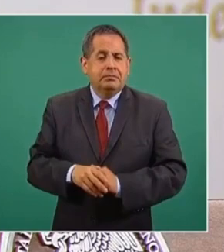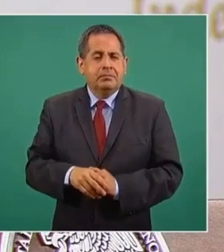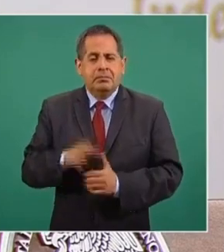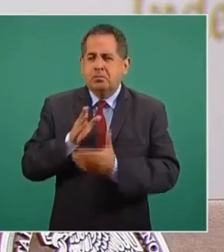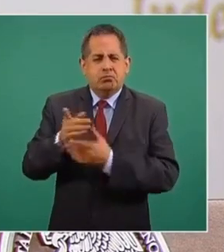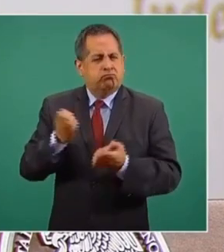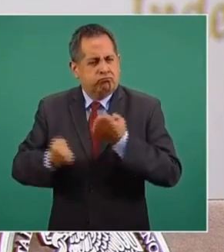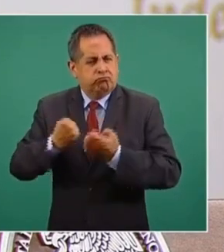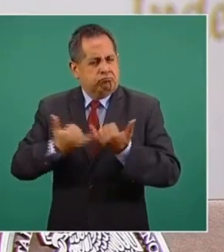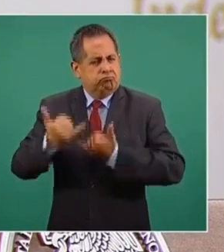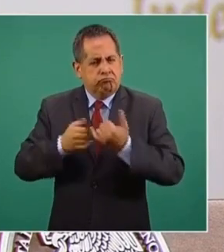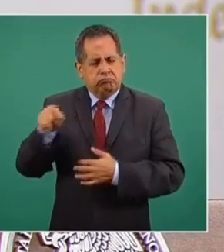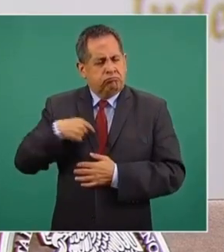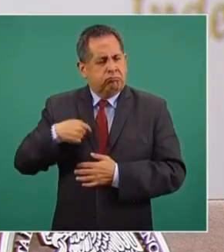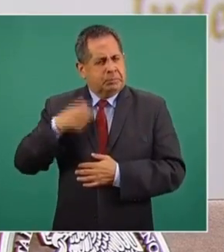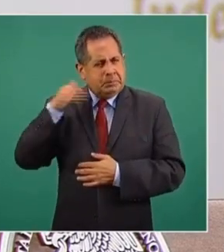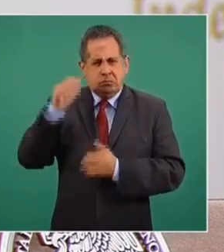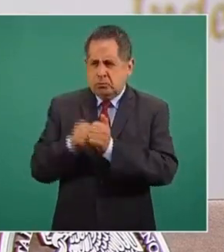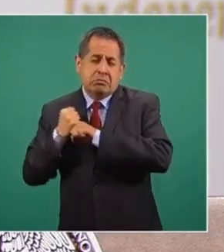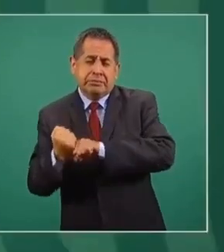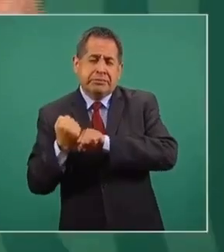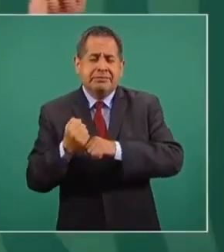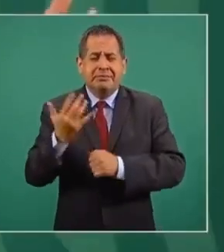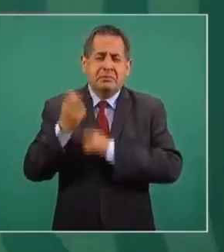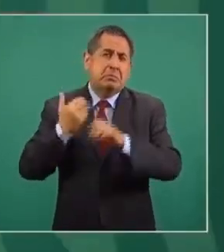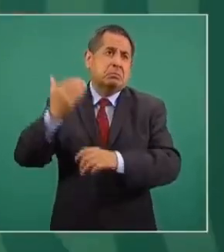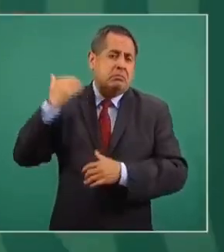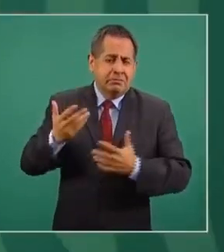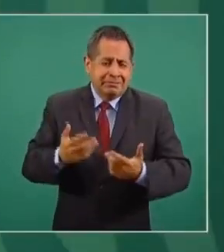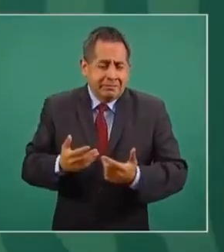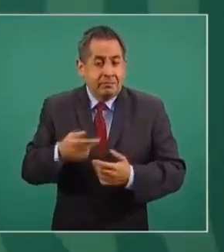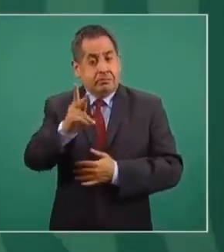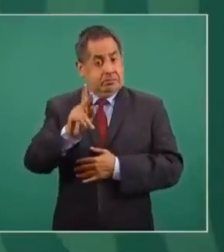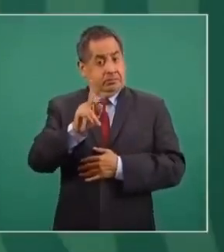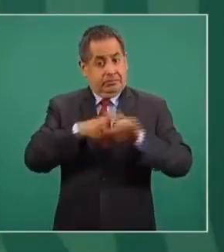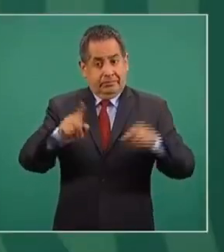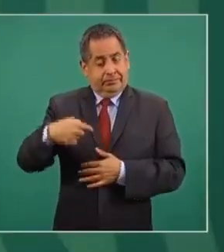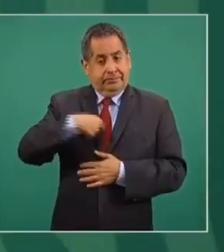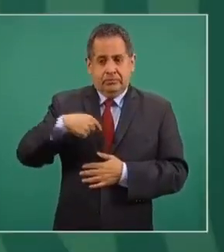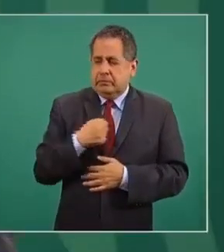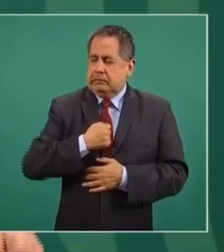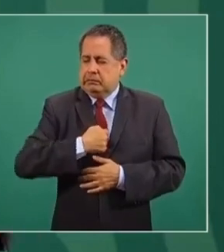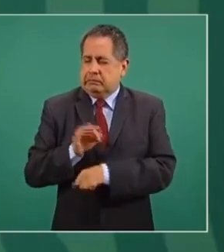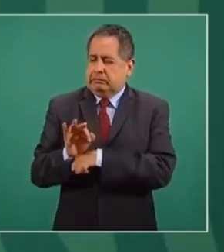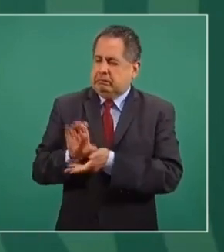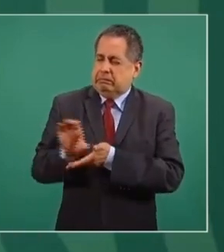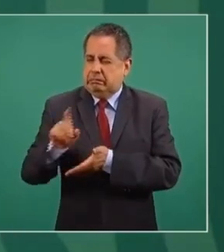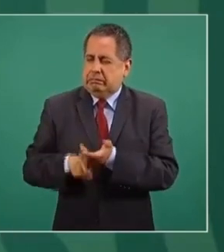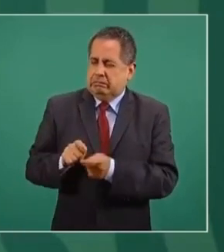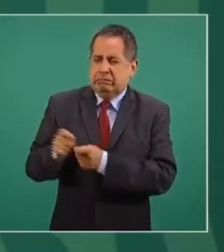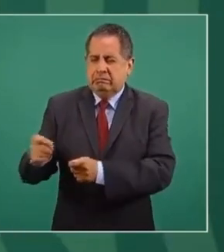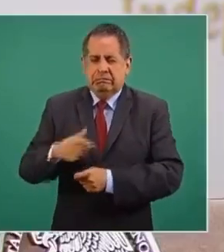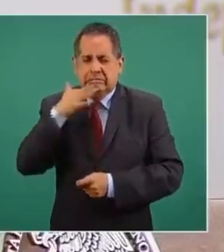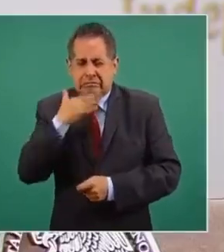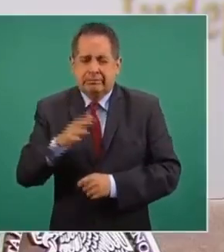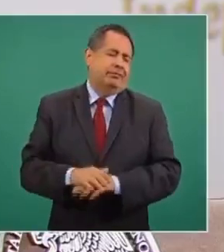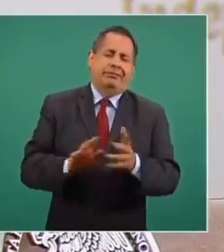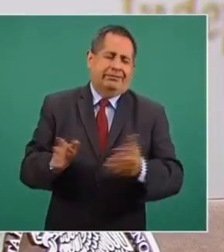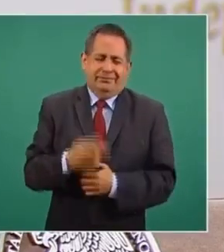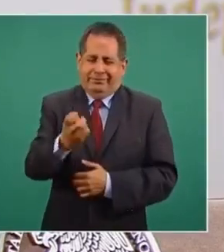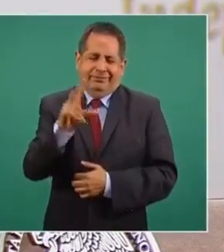pues iba a entrenar con ellos. Pero de eso a que haya influyentismo, a que haya corrupción, pues